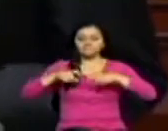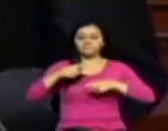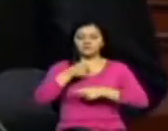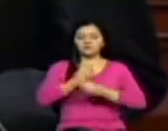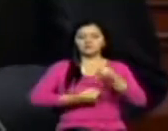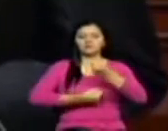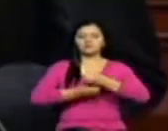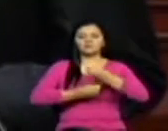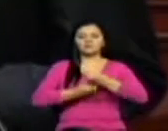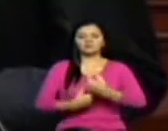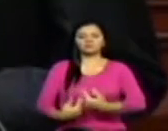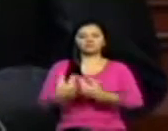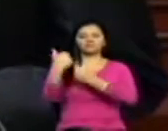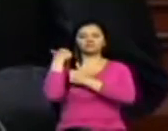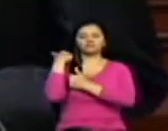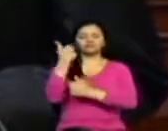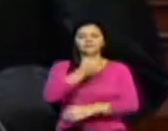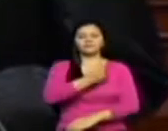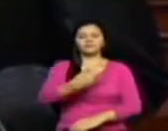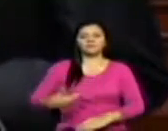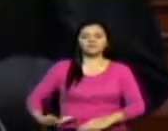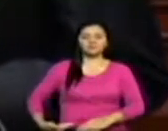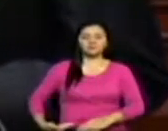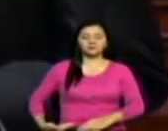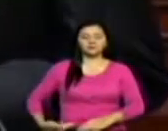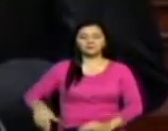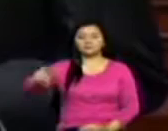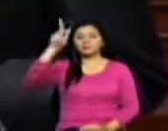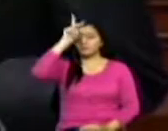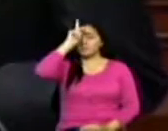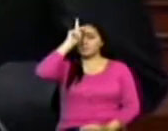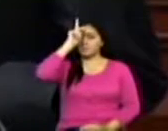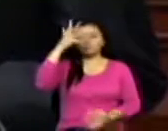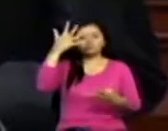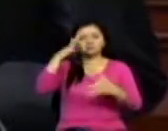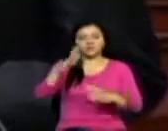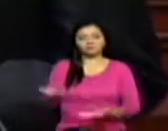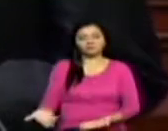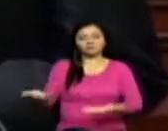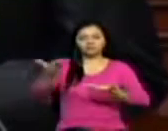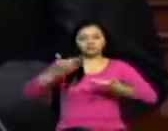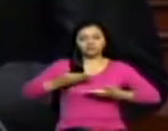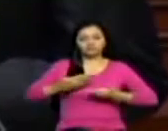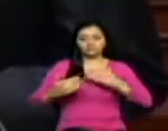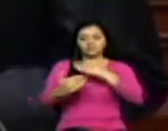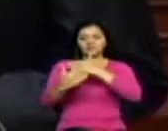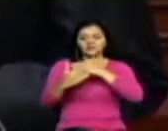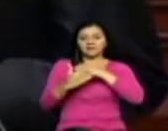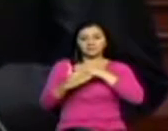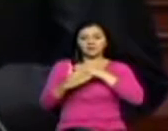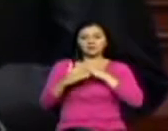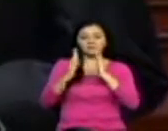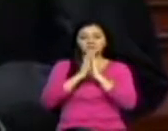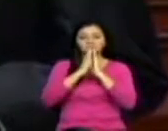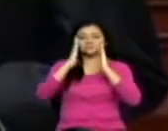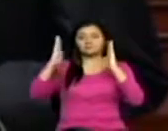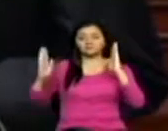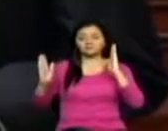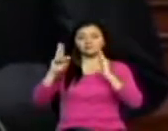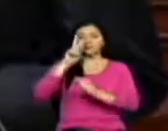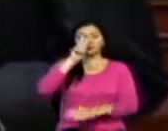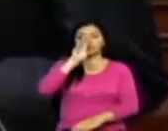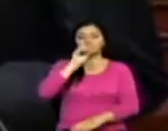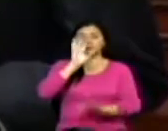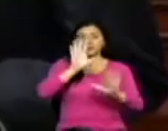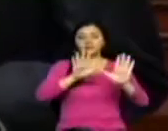que ejerceré fielmente el cargo de presidente de la República que me ha confiado la nación para el periodo presidencial